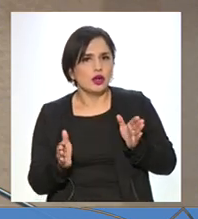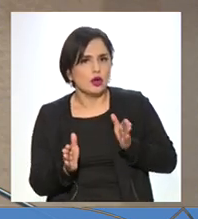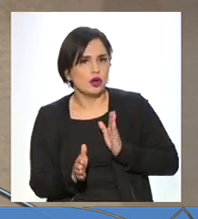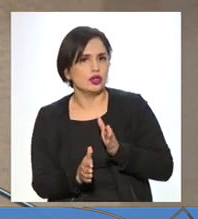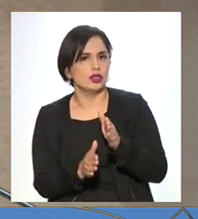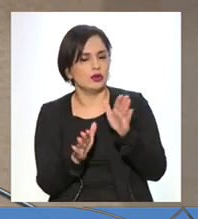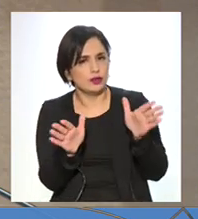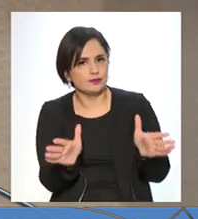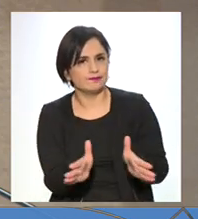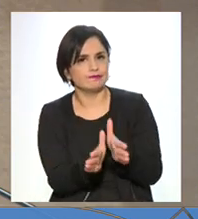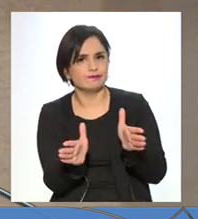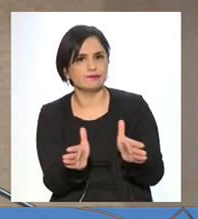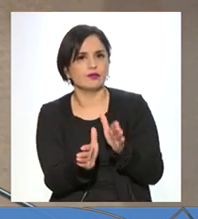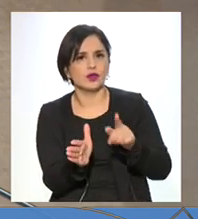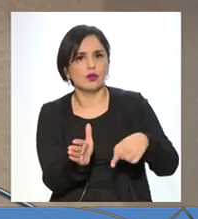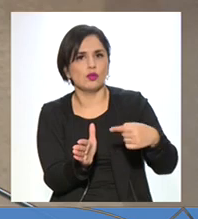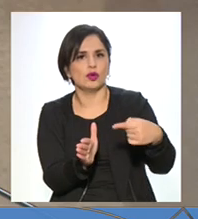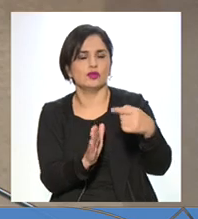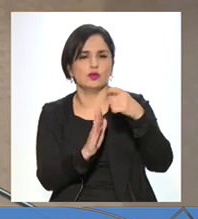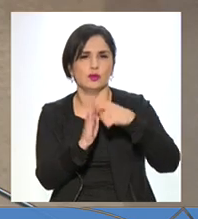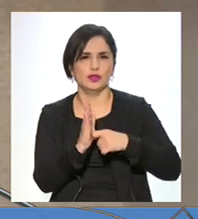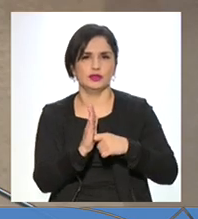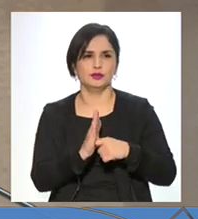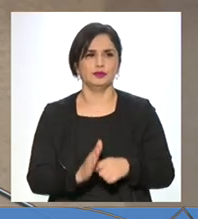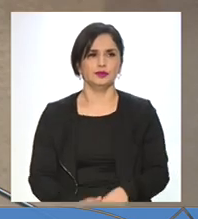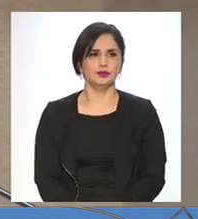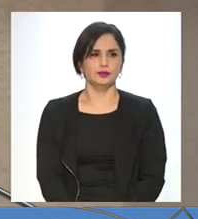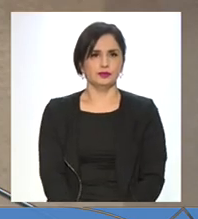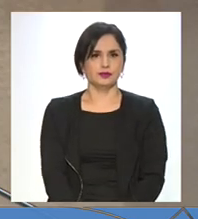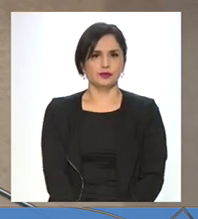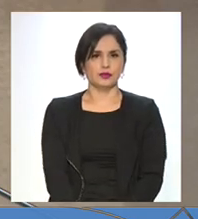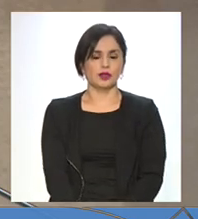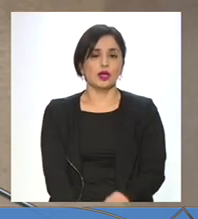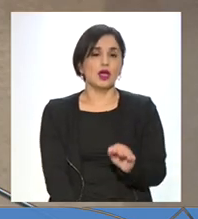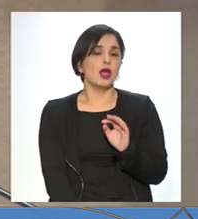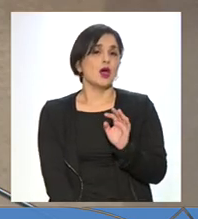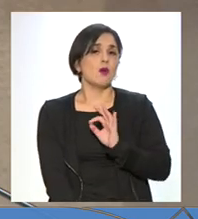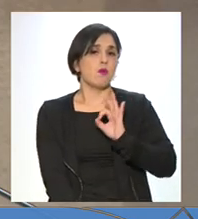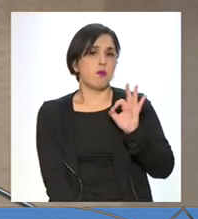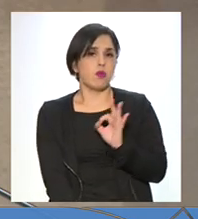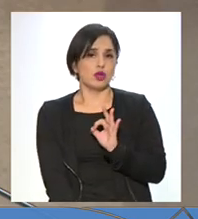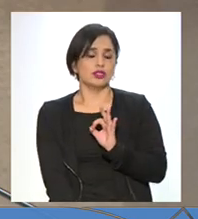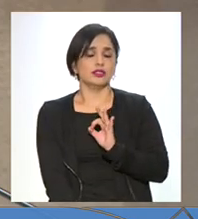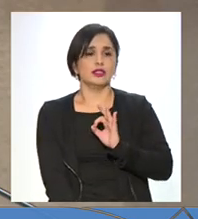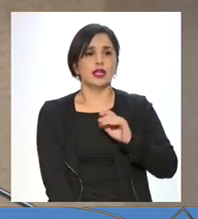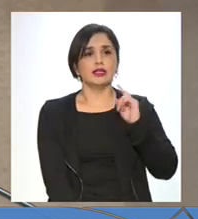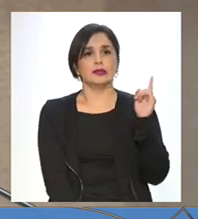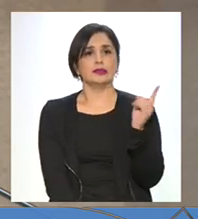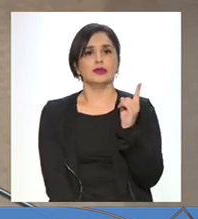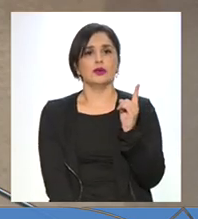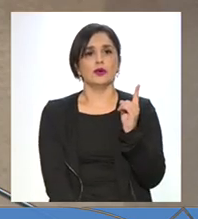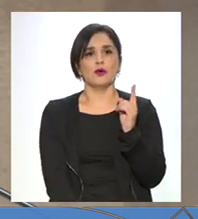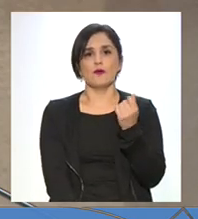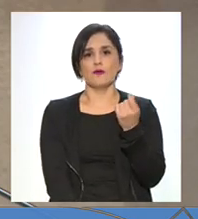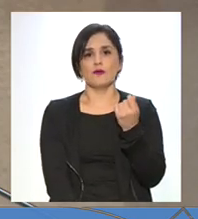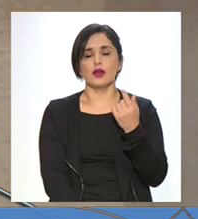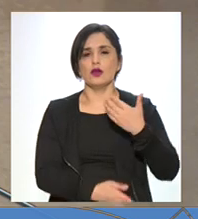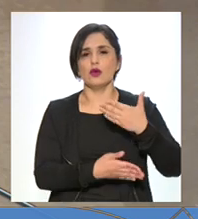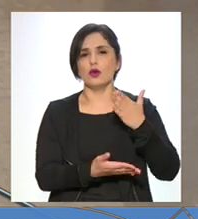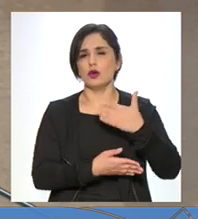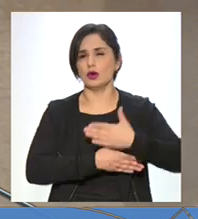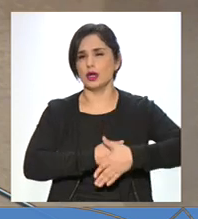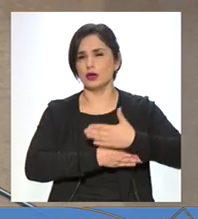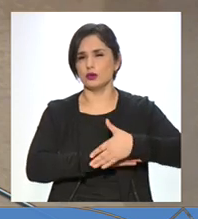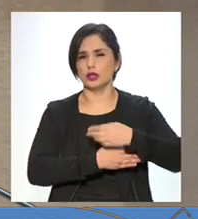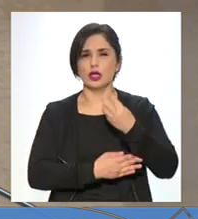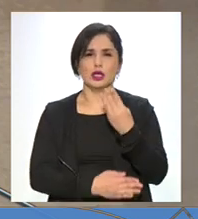monetario durante los próximos meses. Por ello, llevaremos la tasa de política monetaria a niveles en torno a su valor neutral, entre 3,25